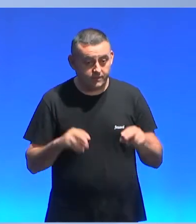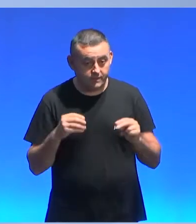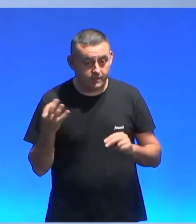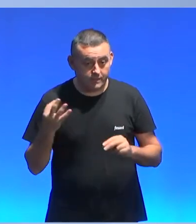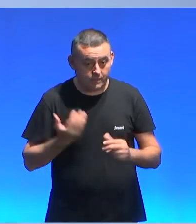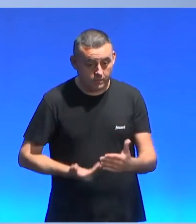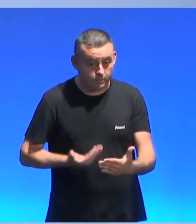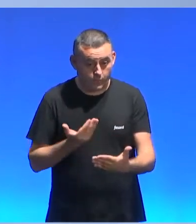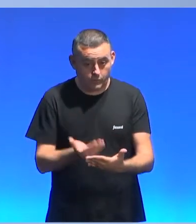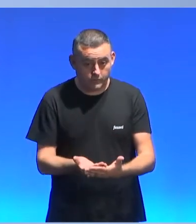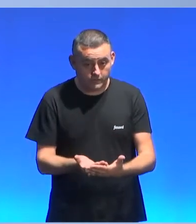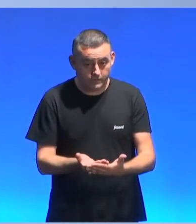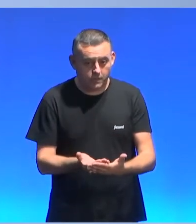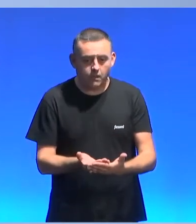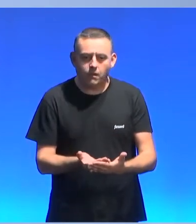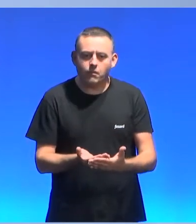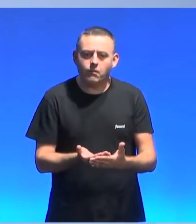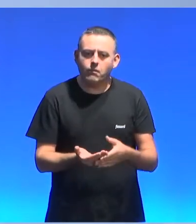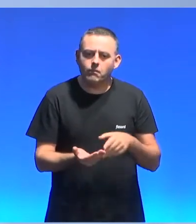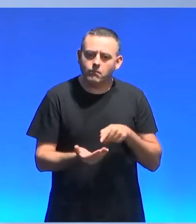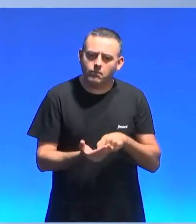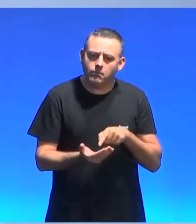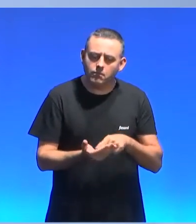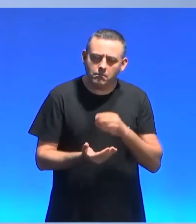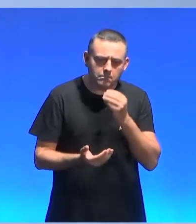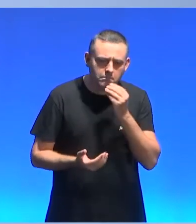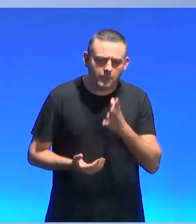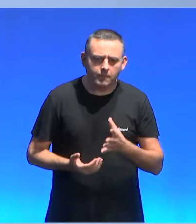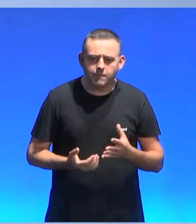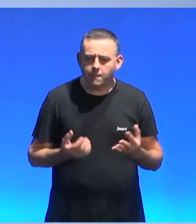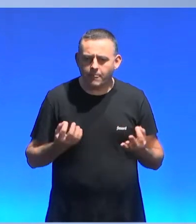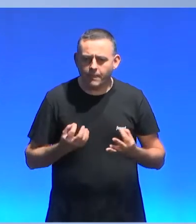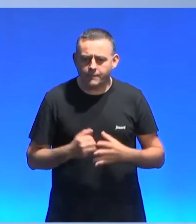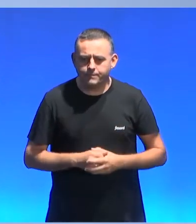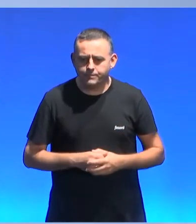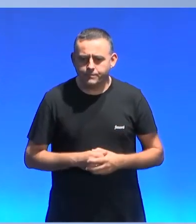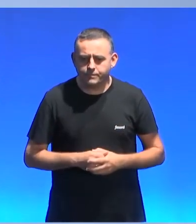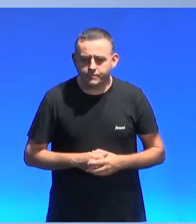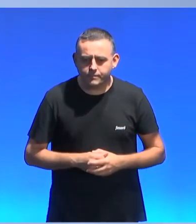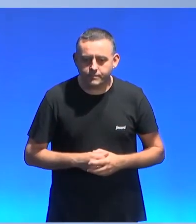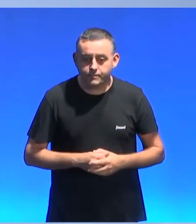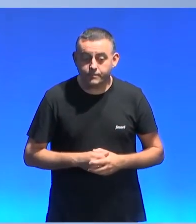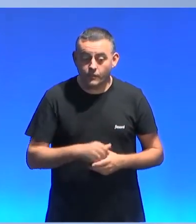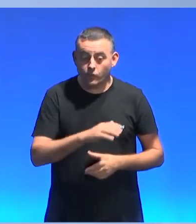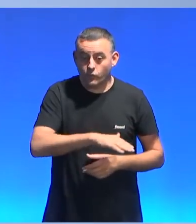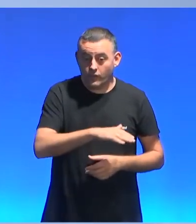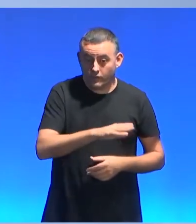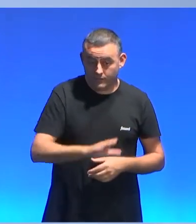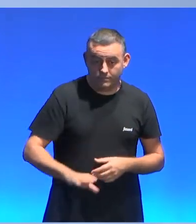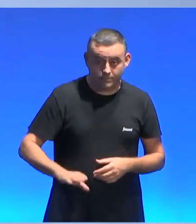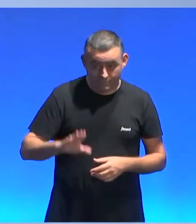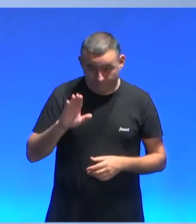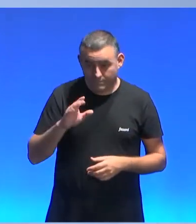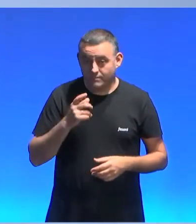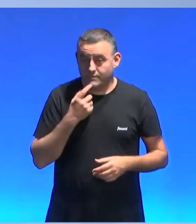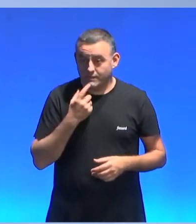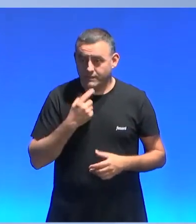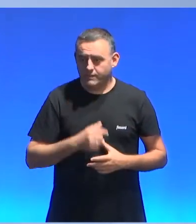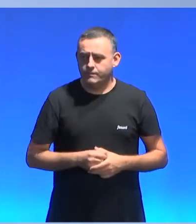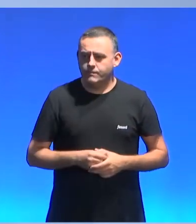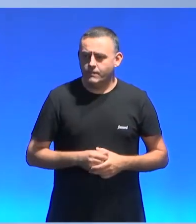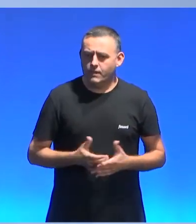propuesta que me pareció estupenda, de un niño que dice, pero no es difícil, entendiendo la seguridad de los